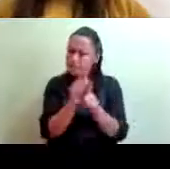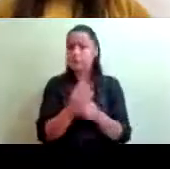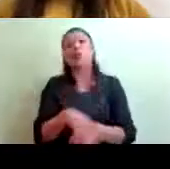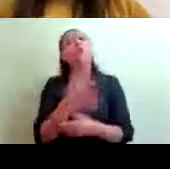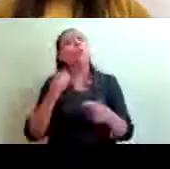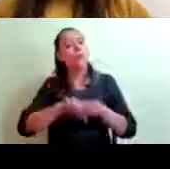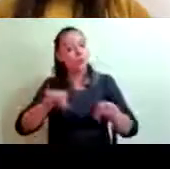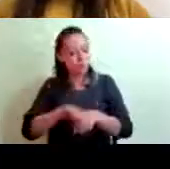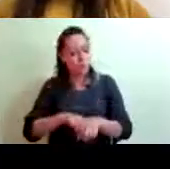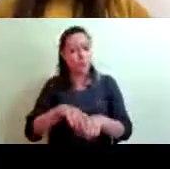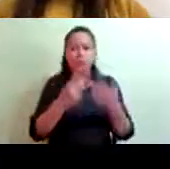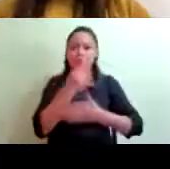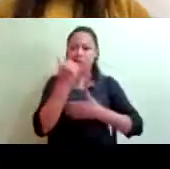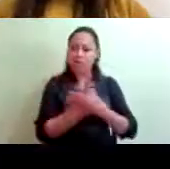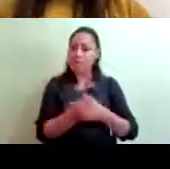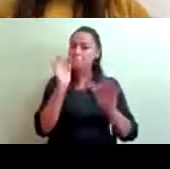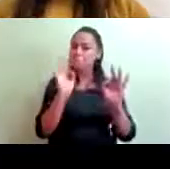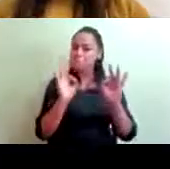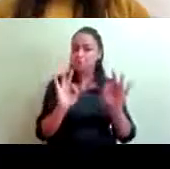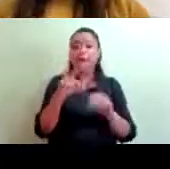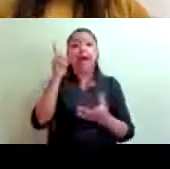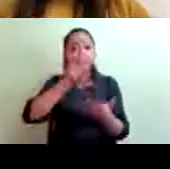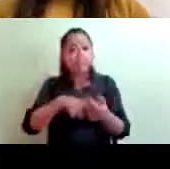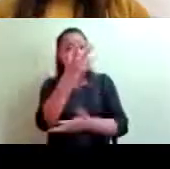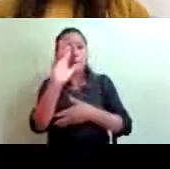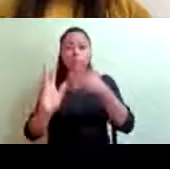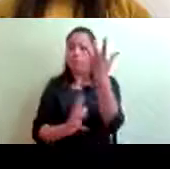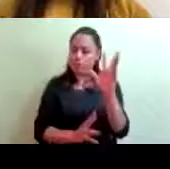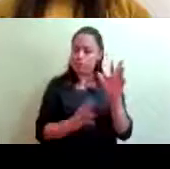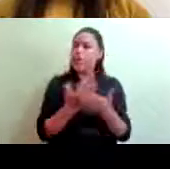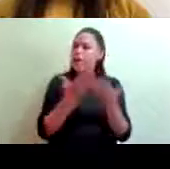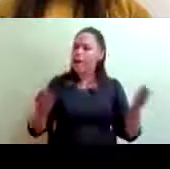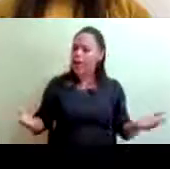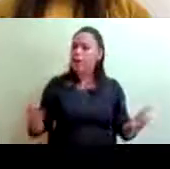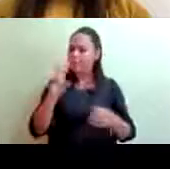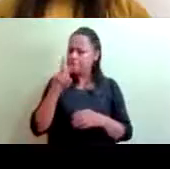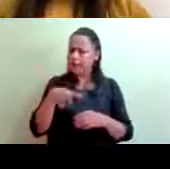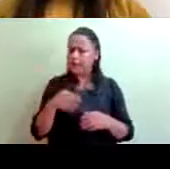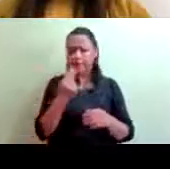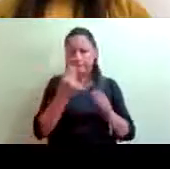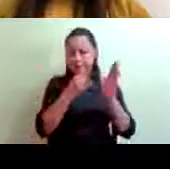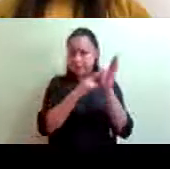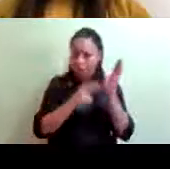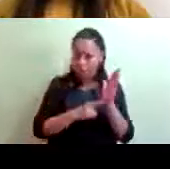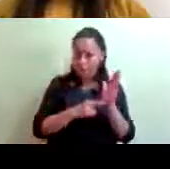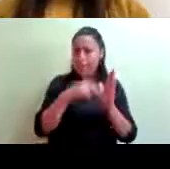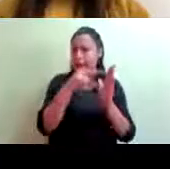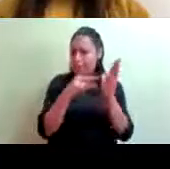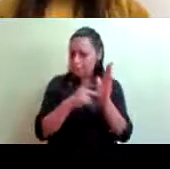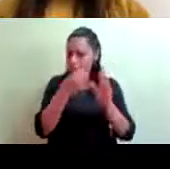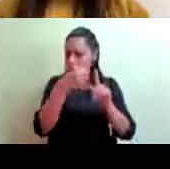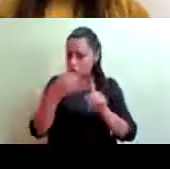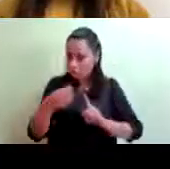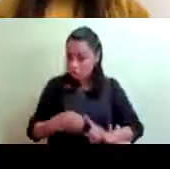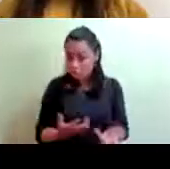en el bosque, ¿no? Estamos hablando de un ordenamiento ecológico, pero que también va acompañado de lo que sería un ordenamiento hidrológico,